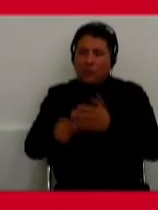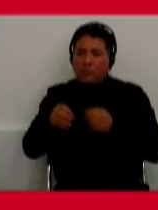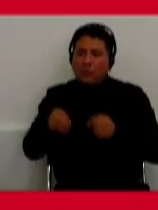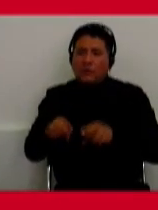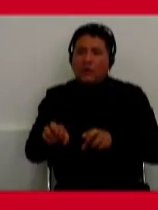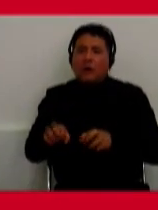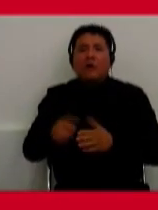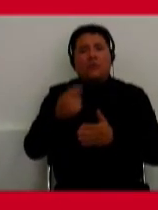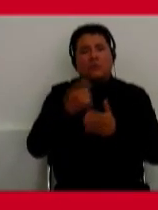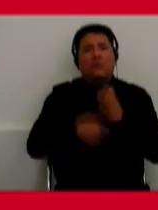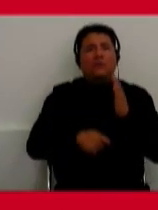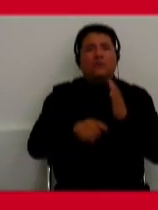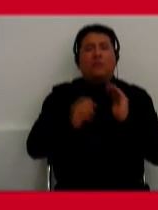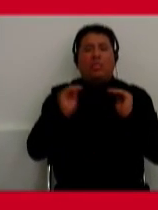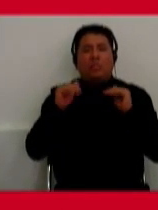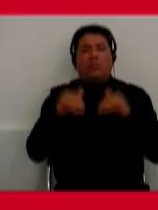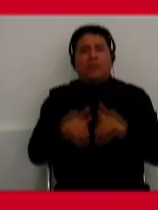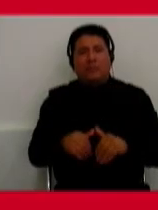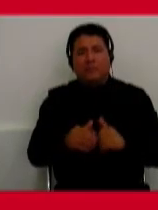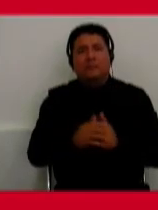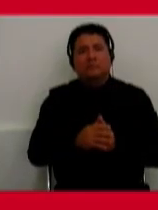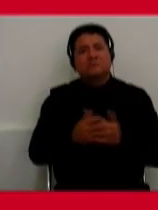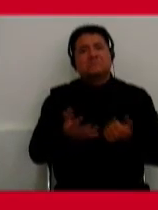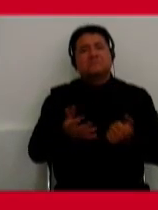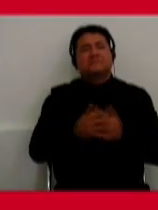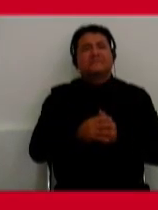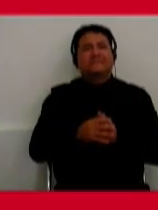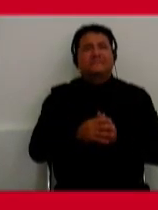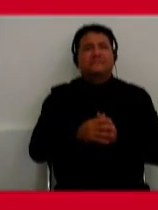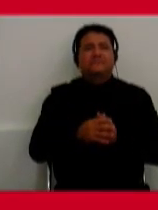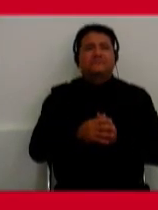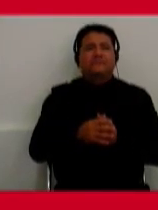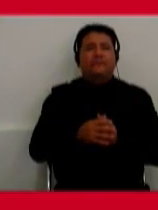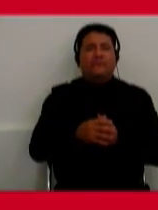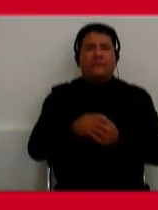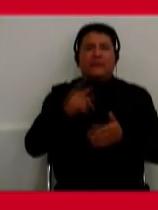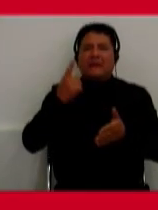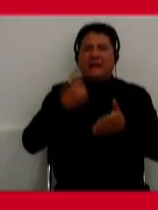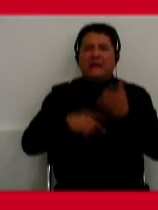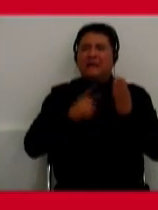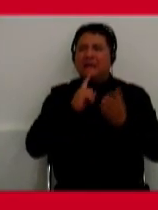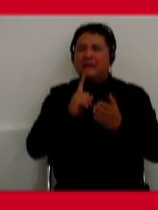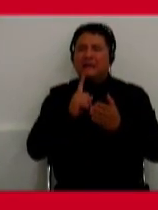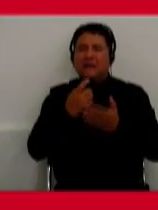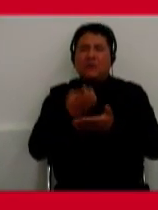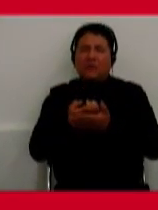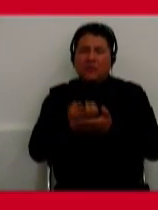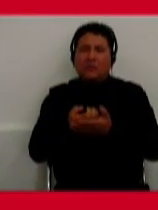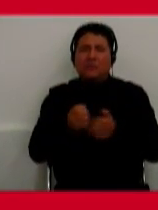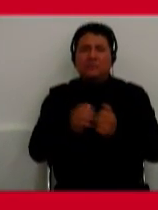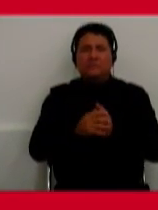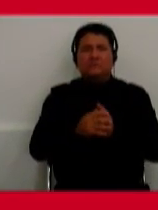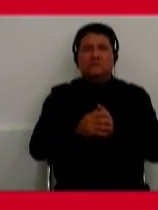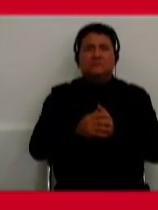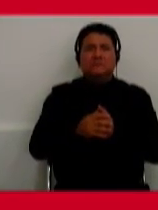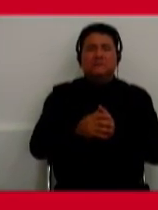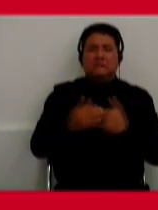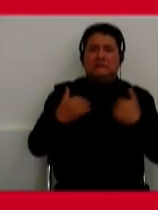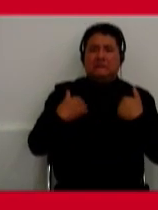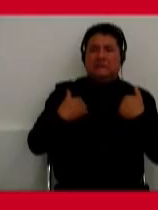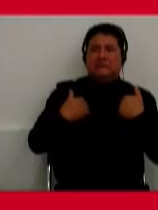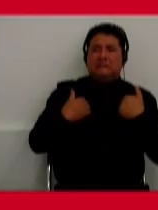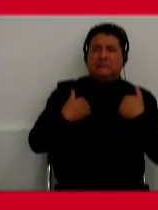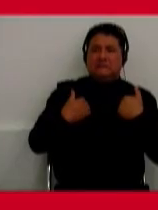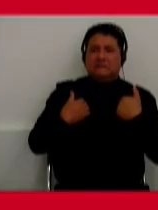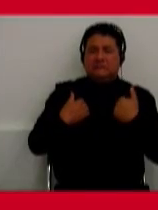herramienta técnica del pseudoflow cascade, qué es lo que es reserva y qué no es reserva, qué es económico y qué no es económico, en base atendiendo al diseño, secuencia mina